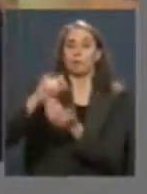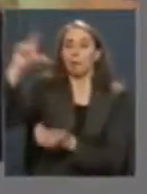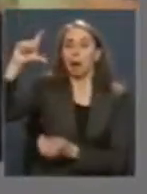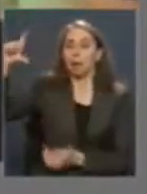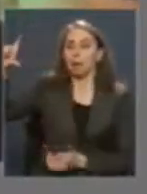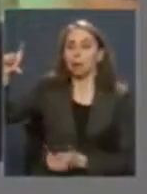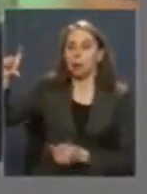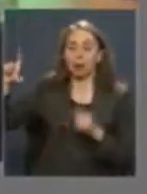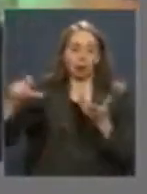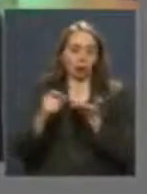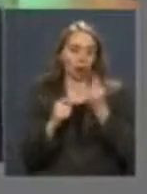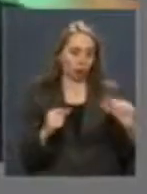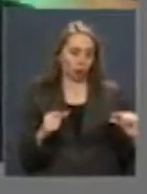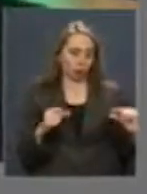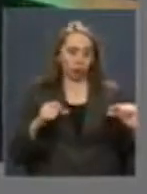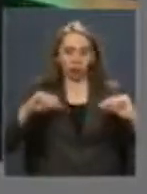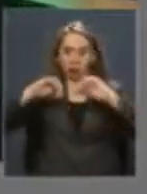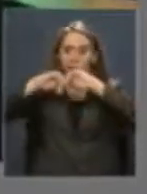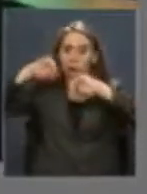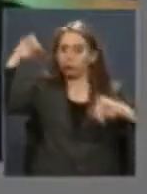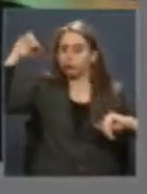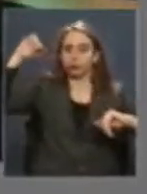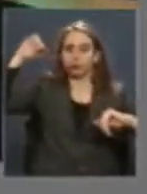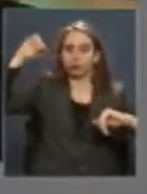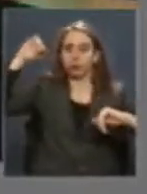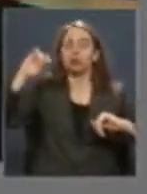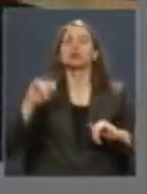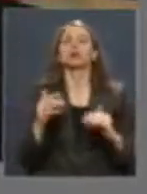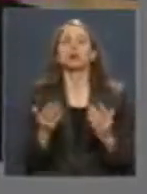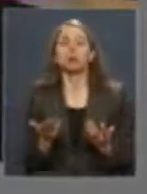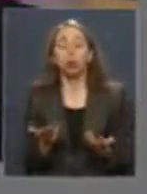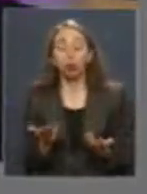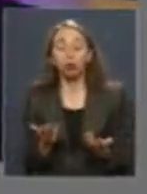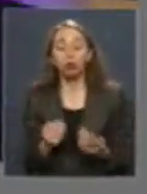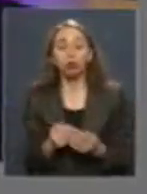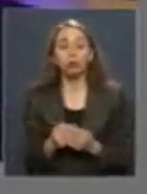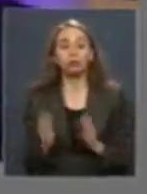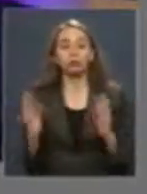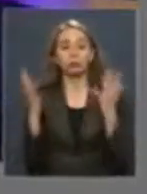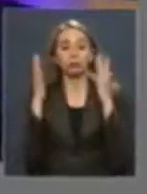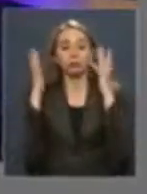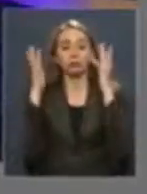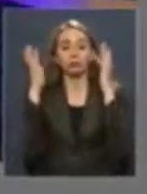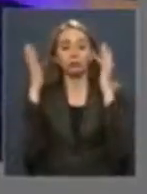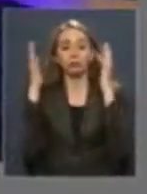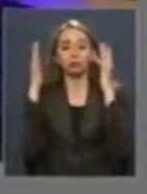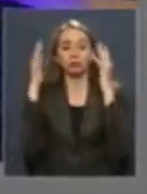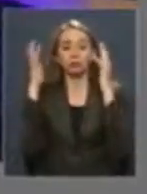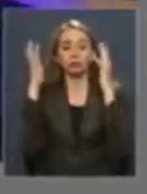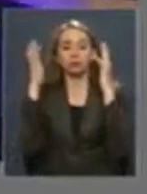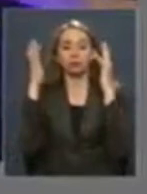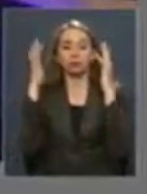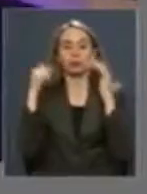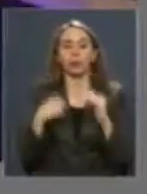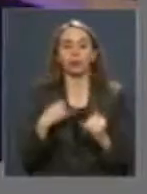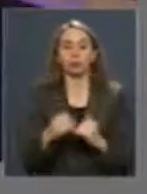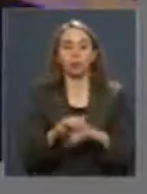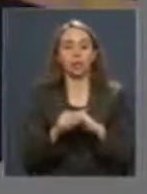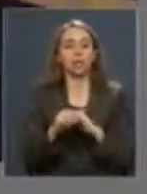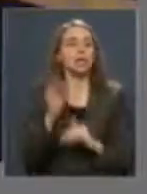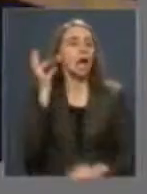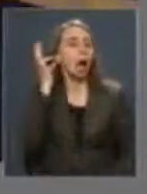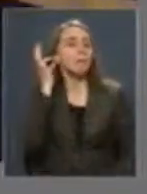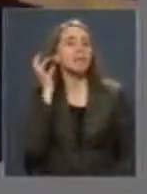todo. Por eso que aplaudo a mi amiga, la